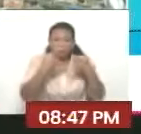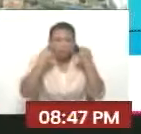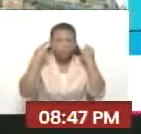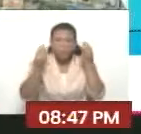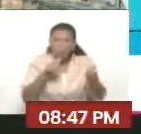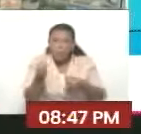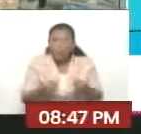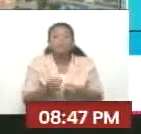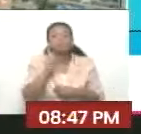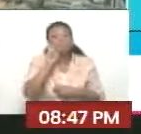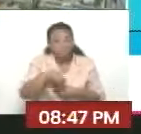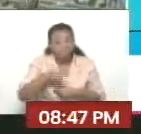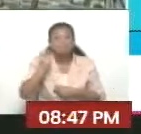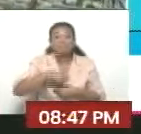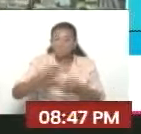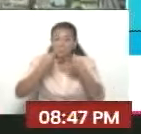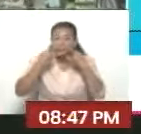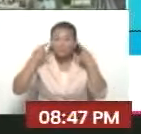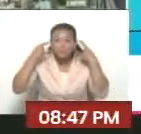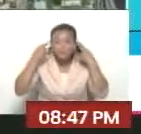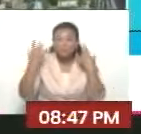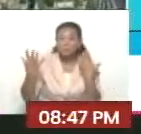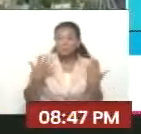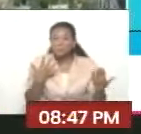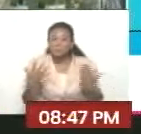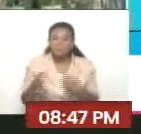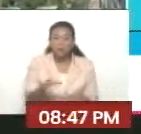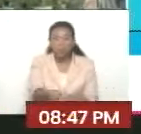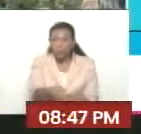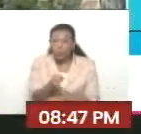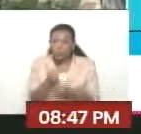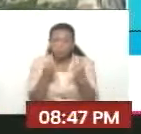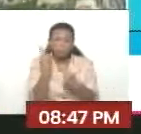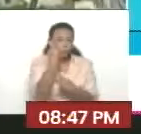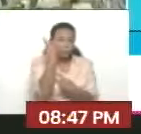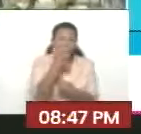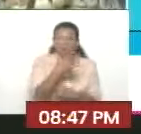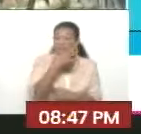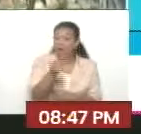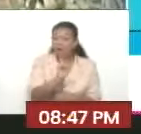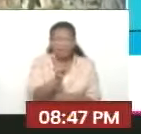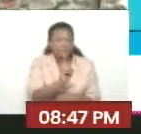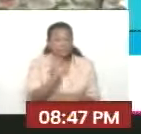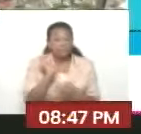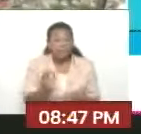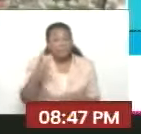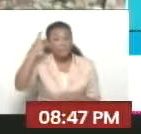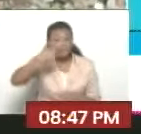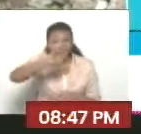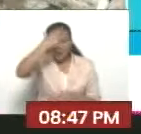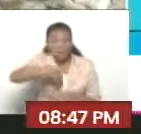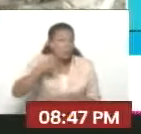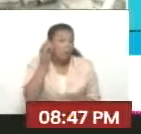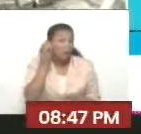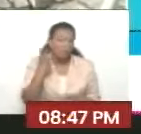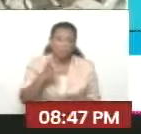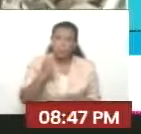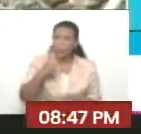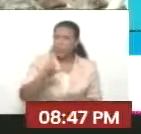tapabocas? Con tapabocas. Y dándole tintunta. Sí, no fue fácil, pero para las mujeres nada es